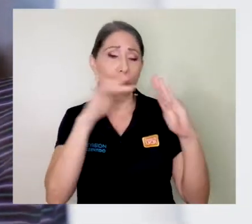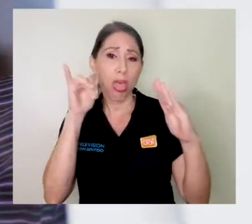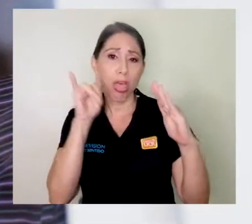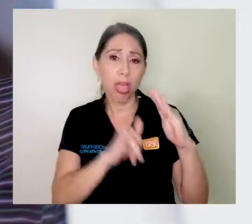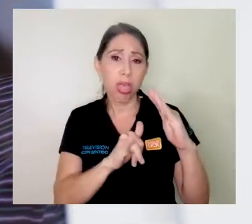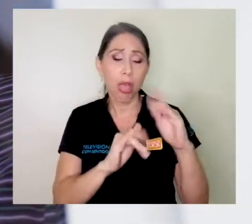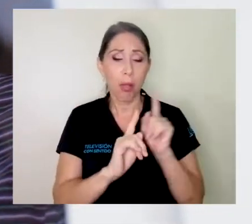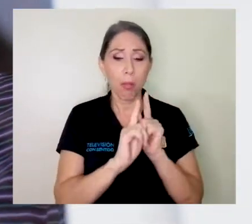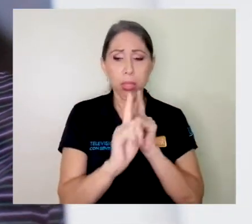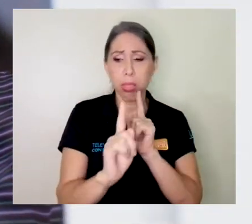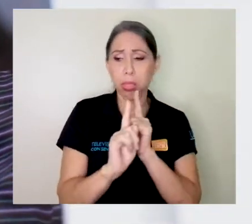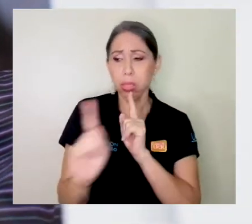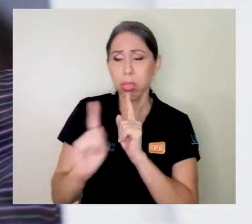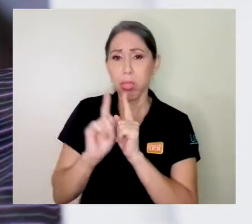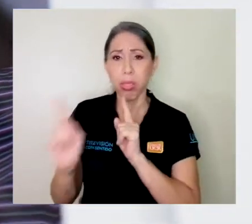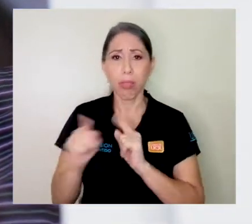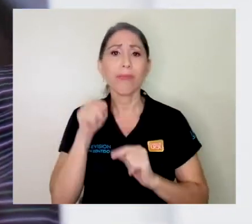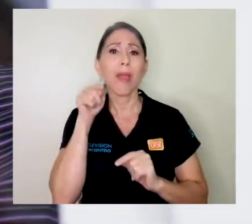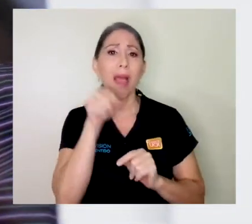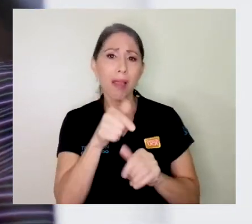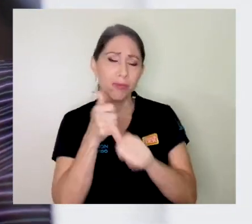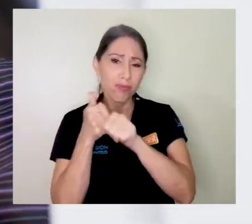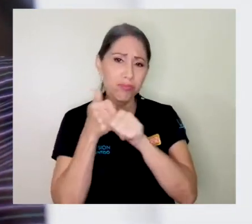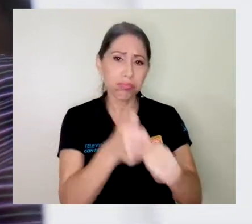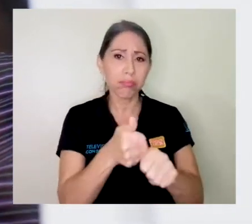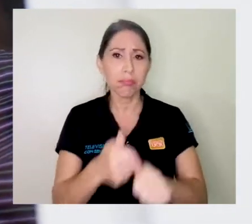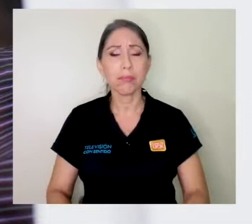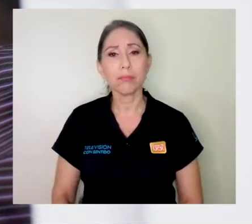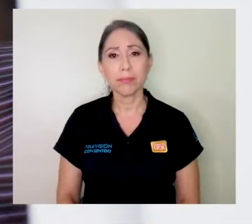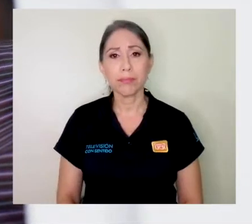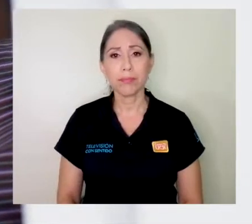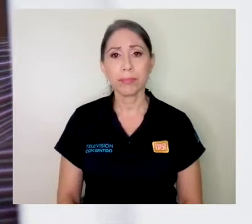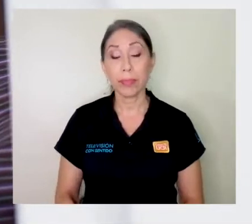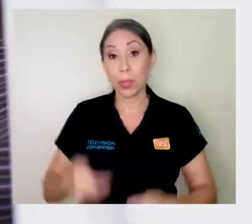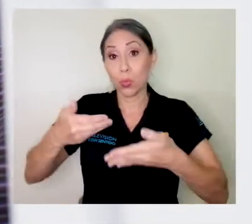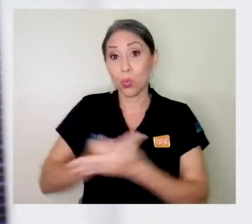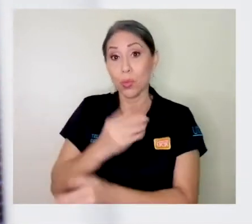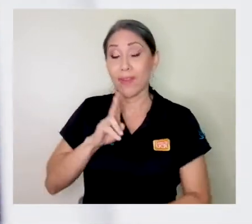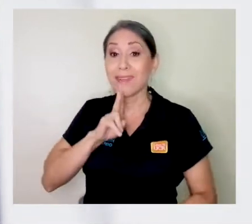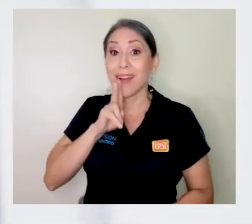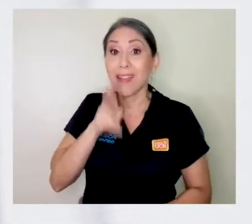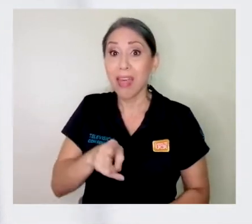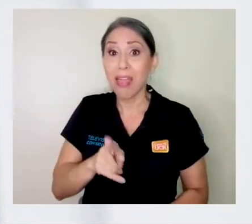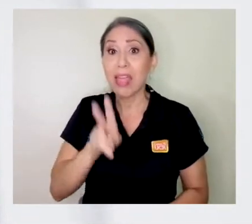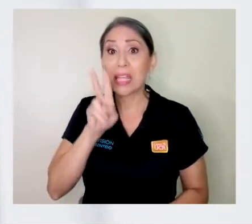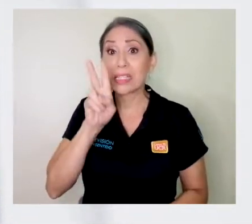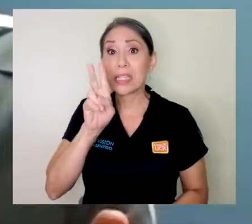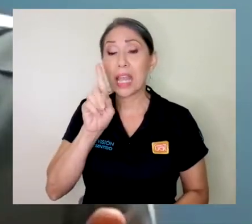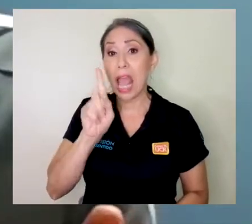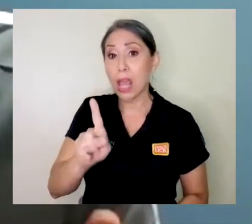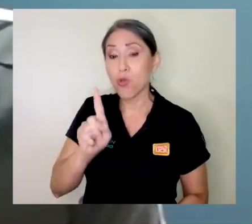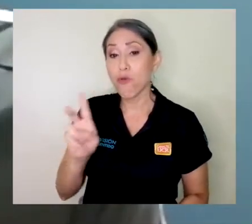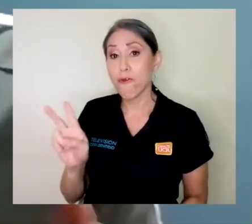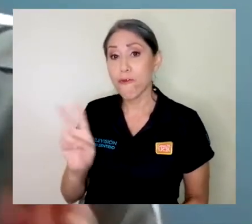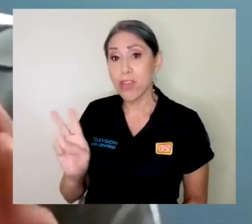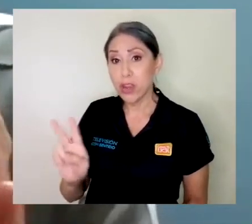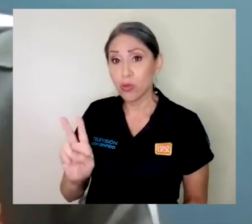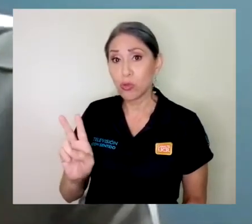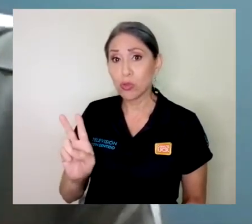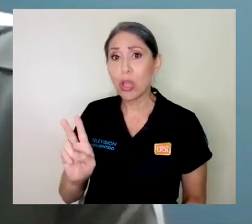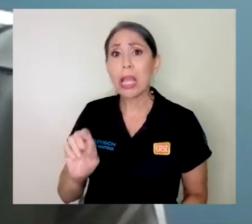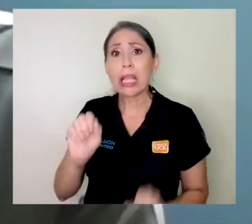y el distanciamiento físico han sido la norma. Y la nueva realidad es que hay un virus que